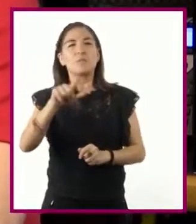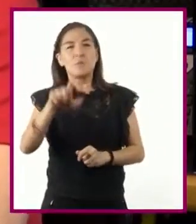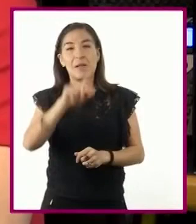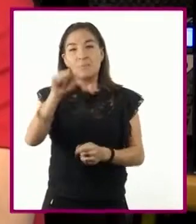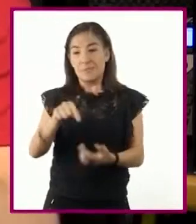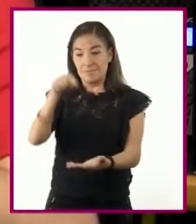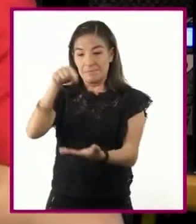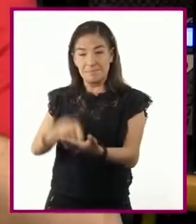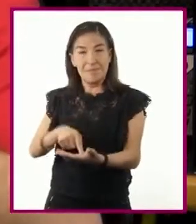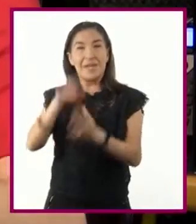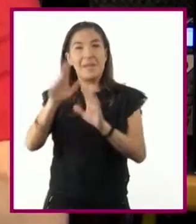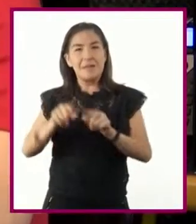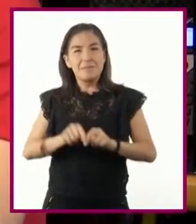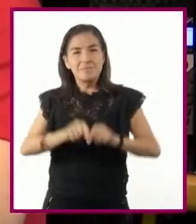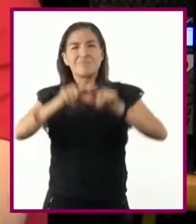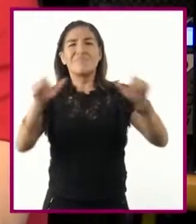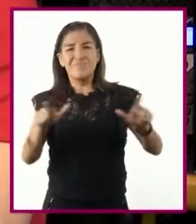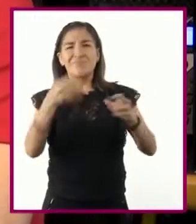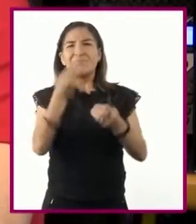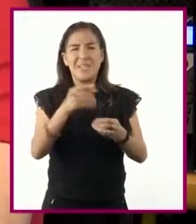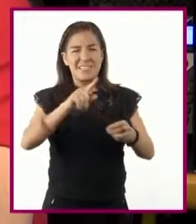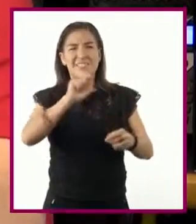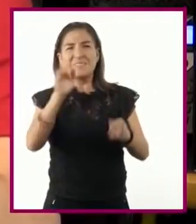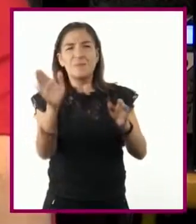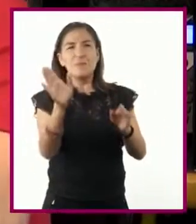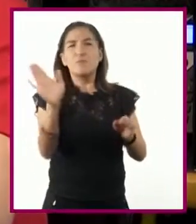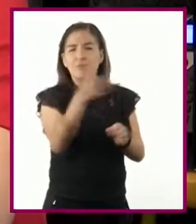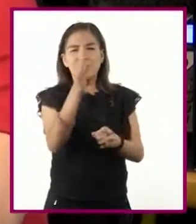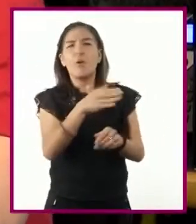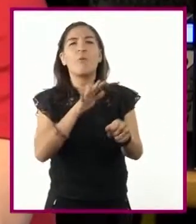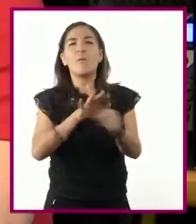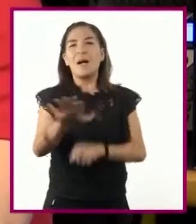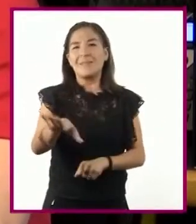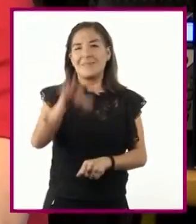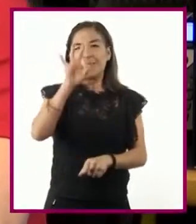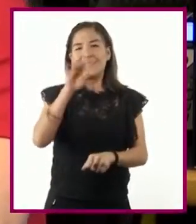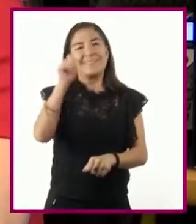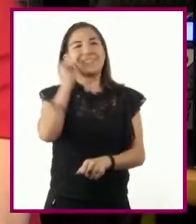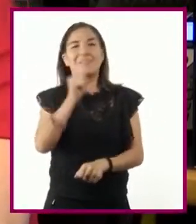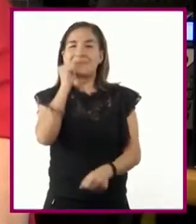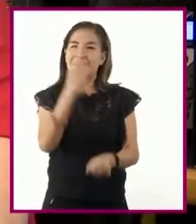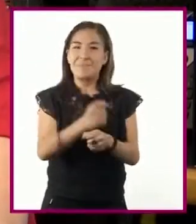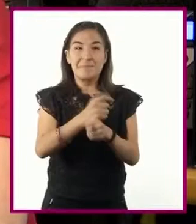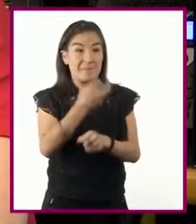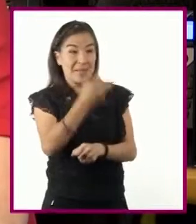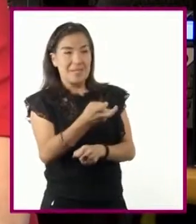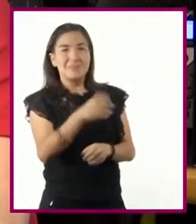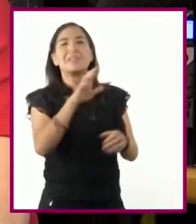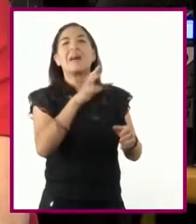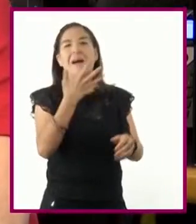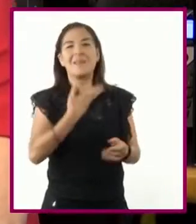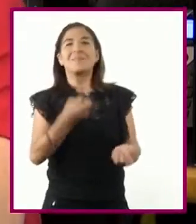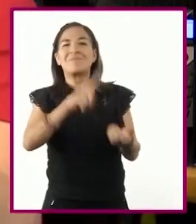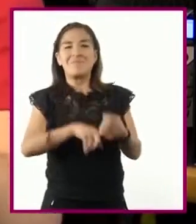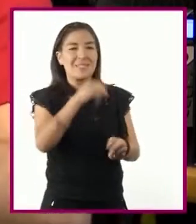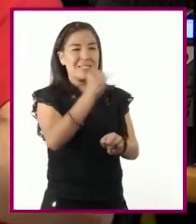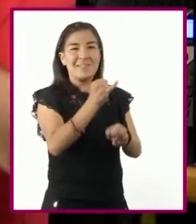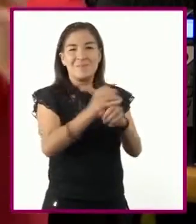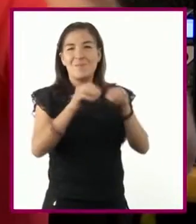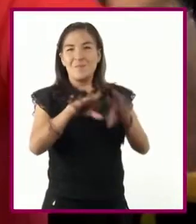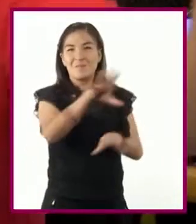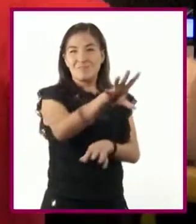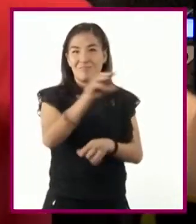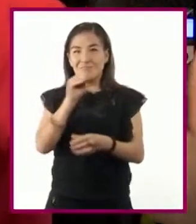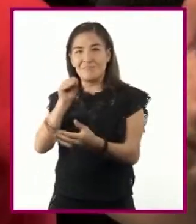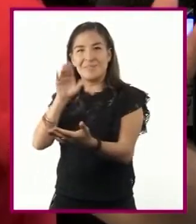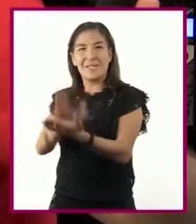se despliegan muchas páginas, así que eligen una, generalmente la primera, y de ahí toman la información que buscan. Y